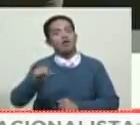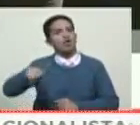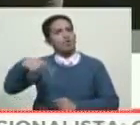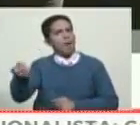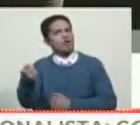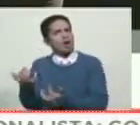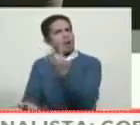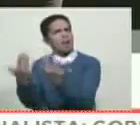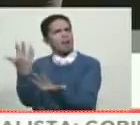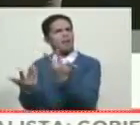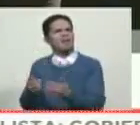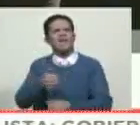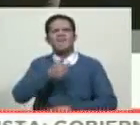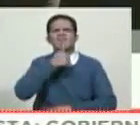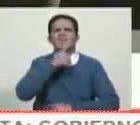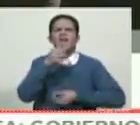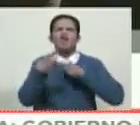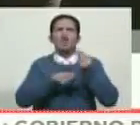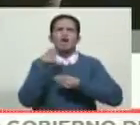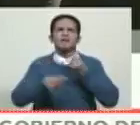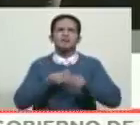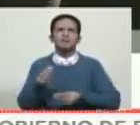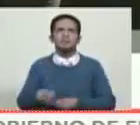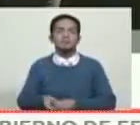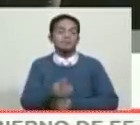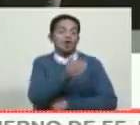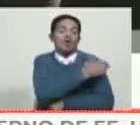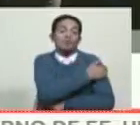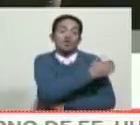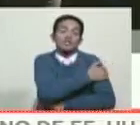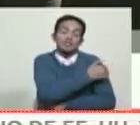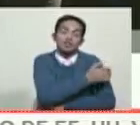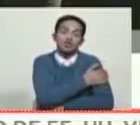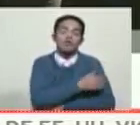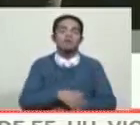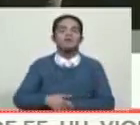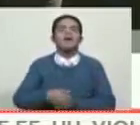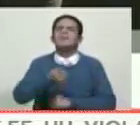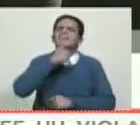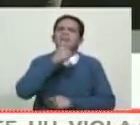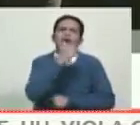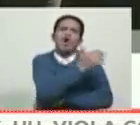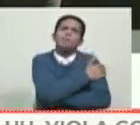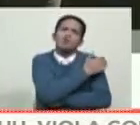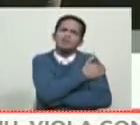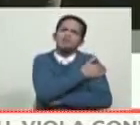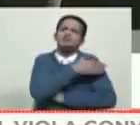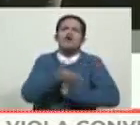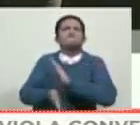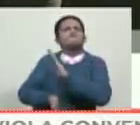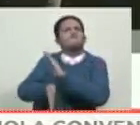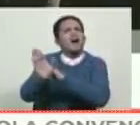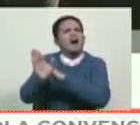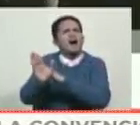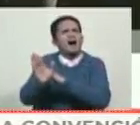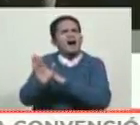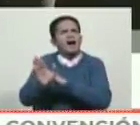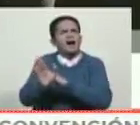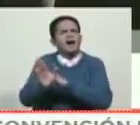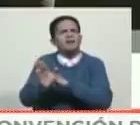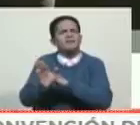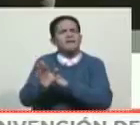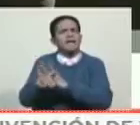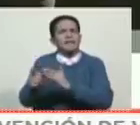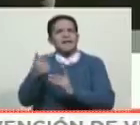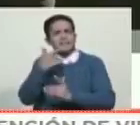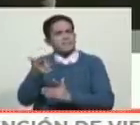¿Quién lo hizo? La derecha. ¿Quién de la oposición ha salido a oponerse a un acto